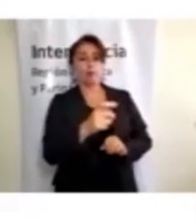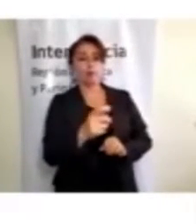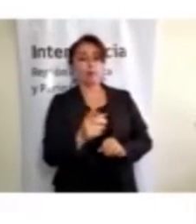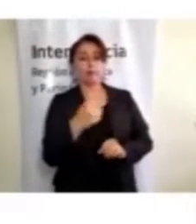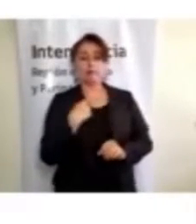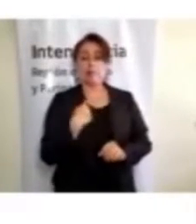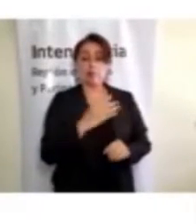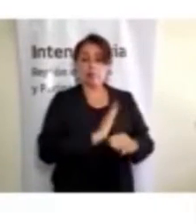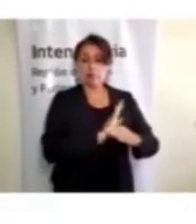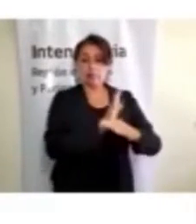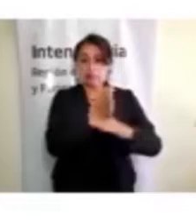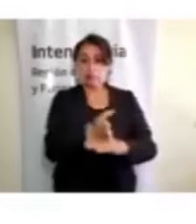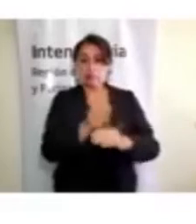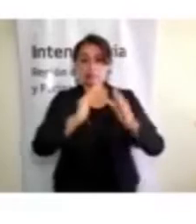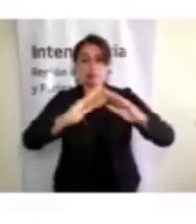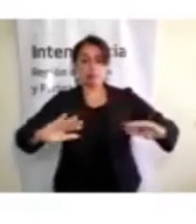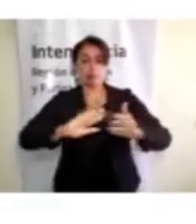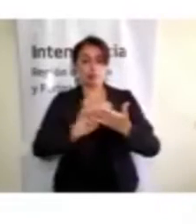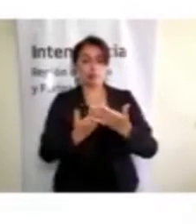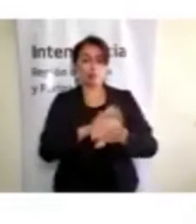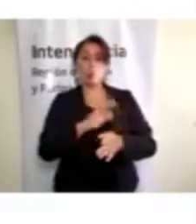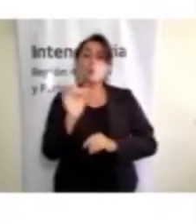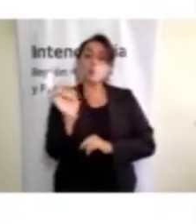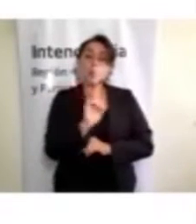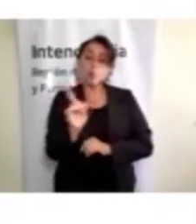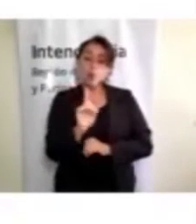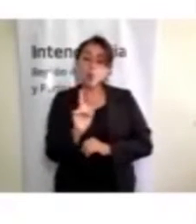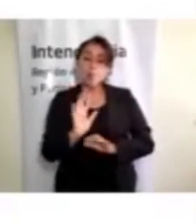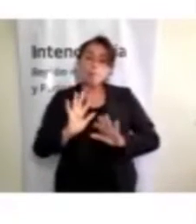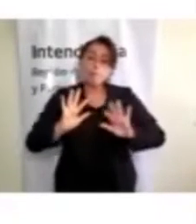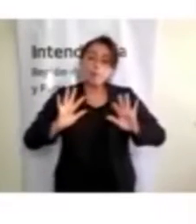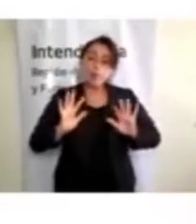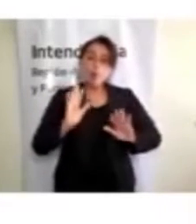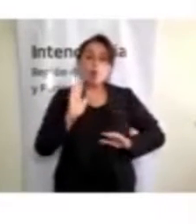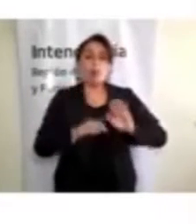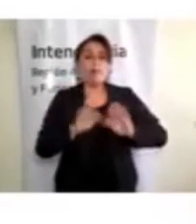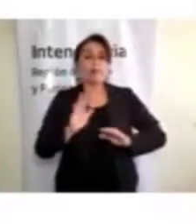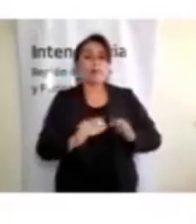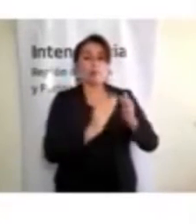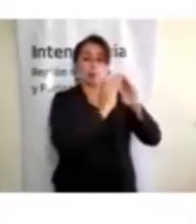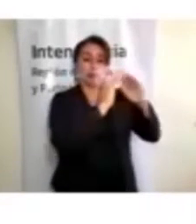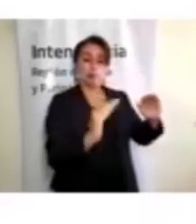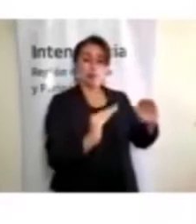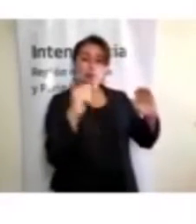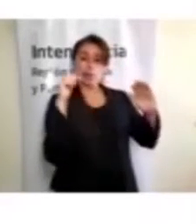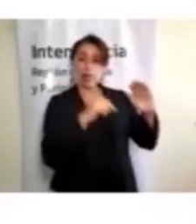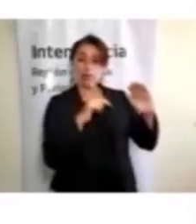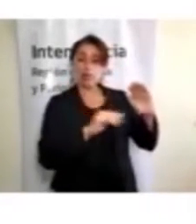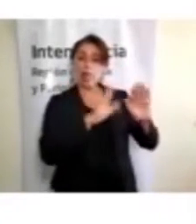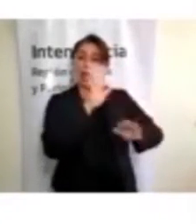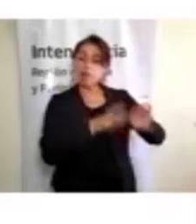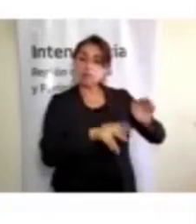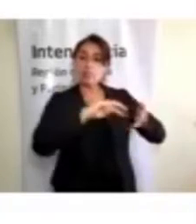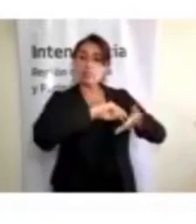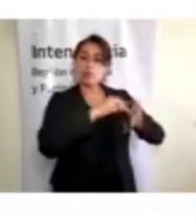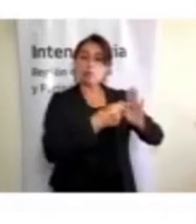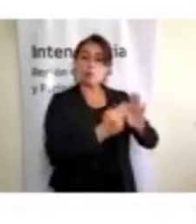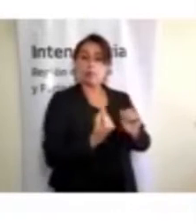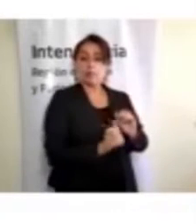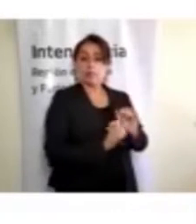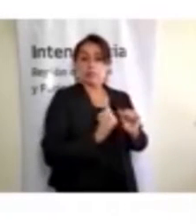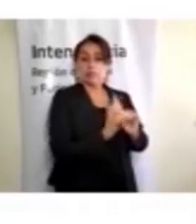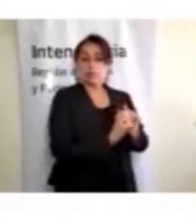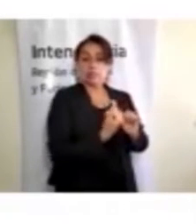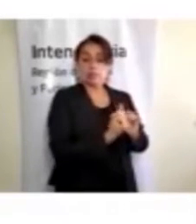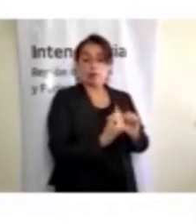ir y tienen las condiciones en su casa, de todas maneras han tenido descompensaciones o su evolución no ha sido